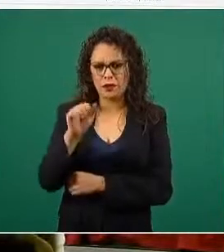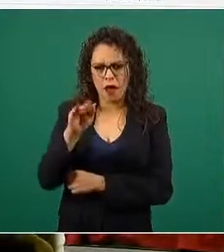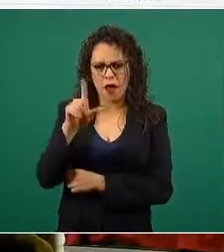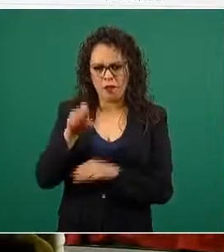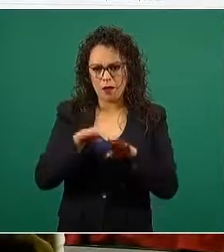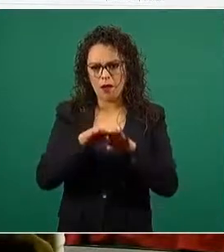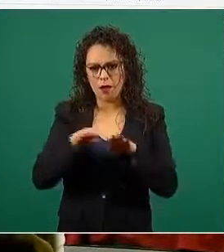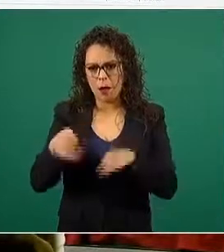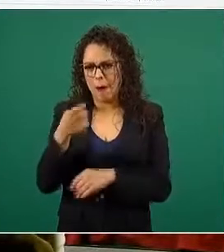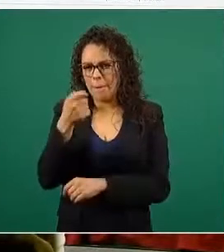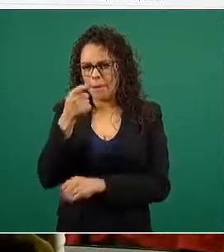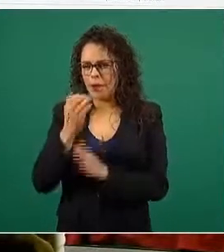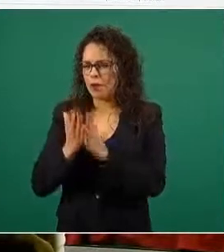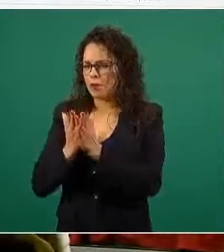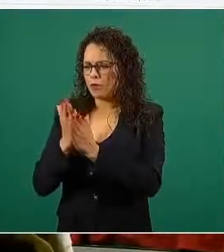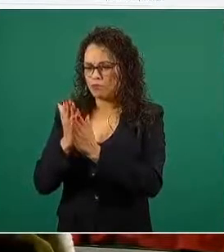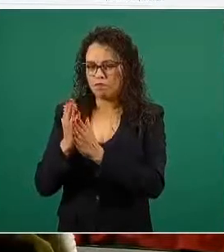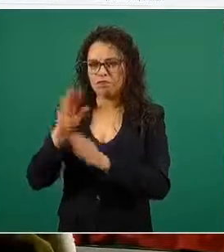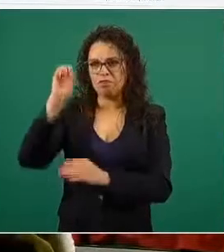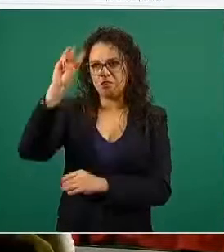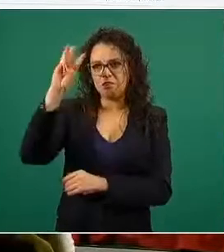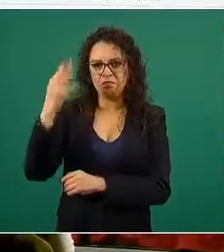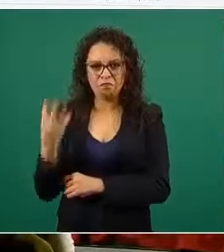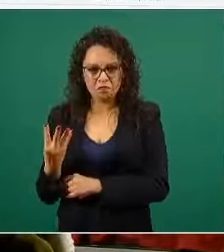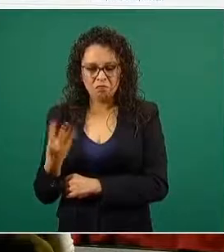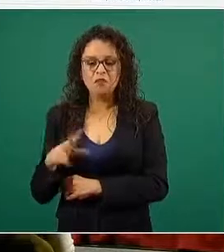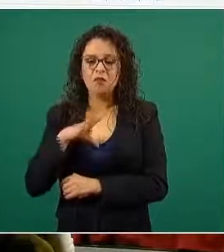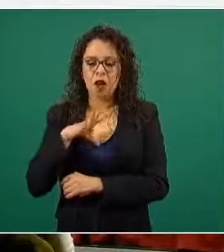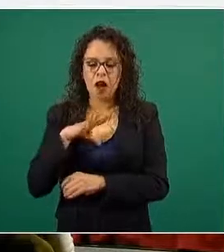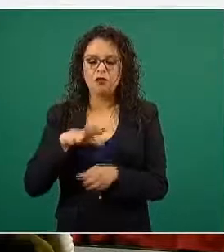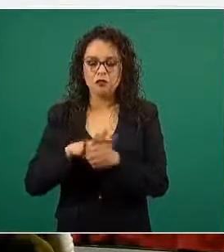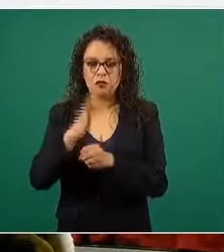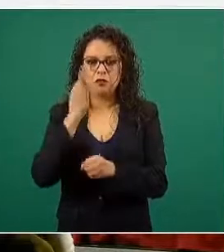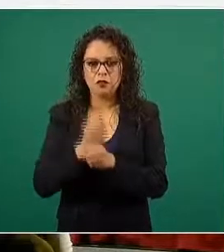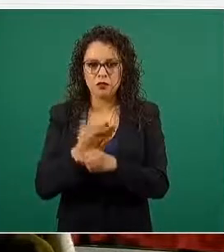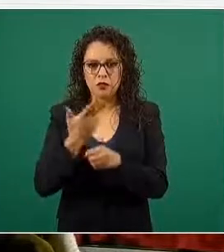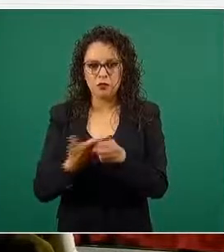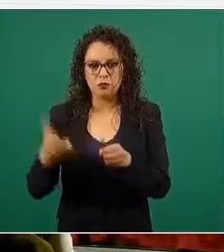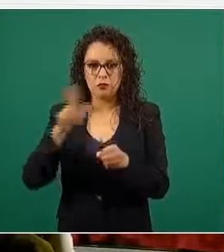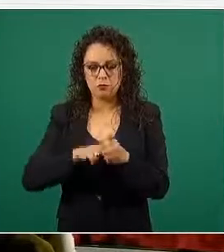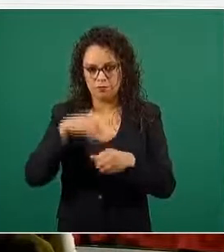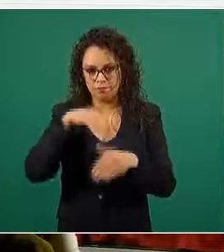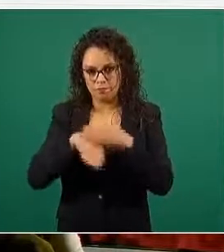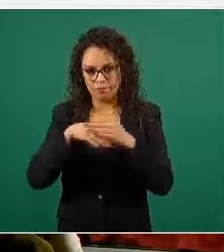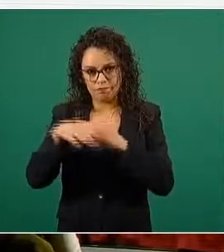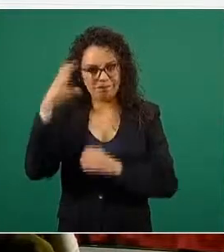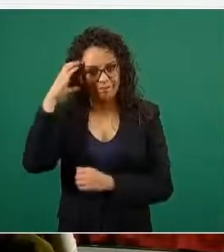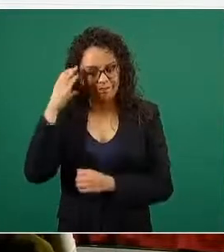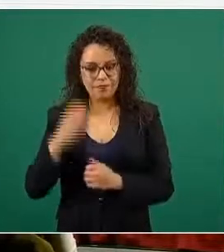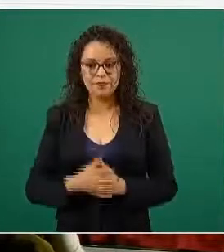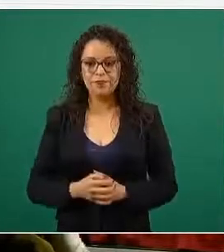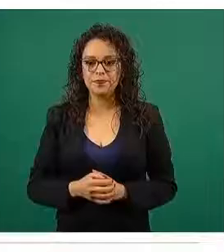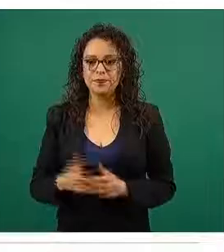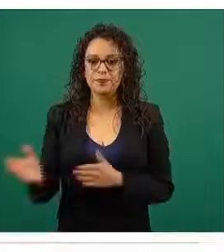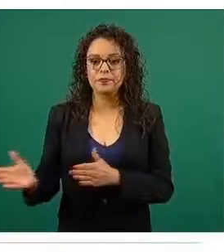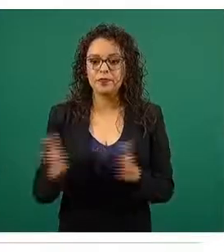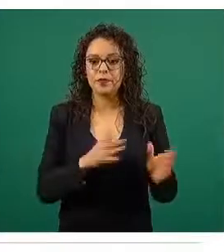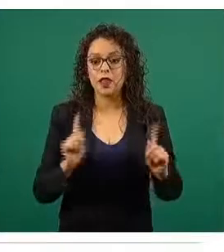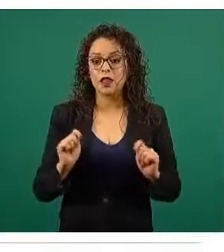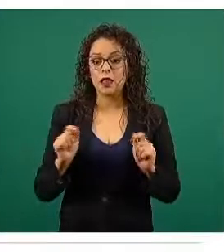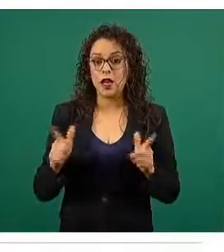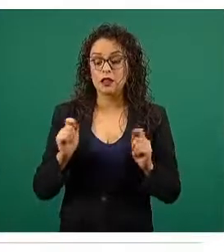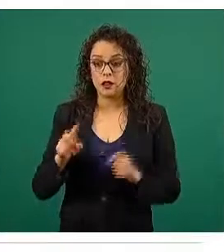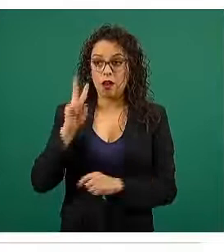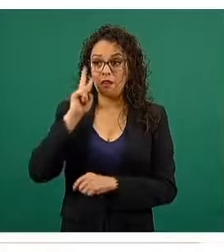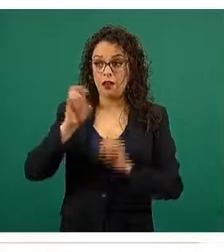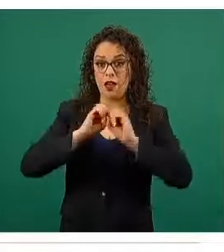al aumento, 3/4 partes de disponibilidad hospitalaria. La siguiente. Tlaxcala es muy notorio cómo desde la semana